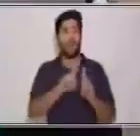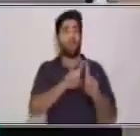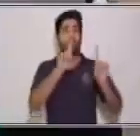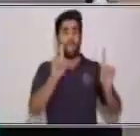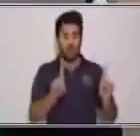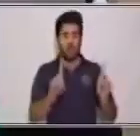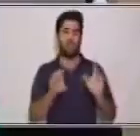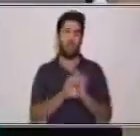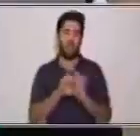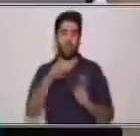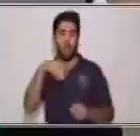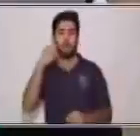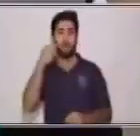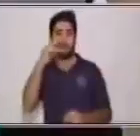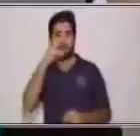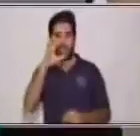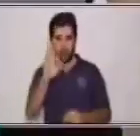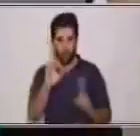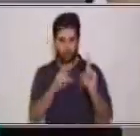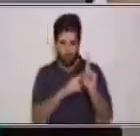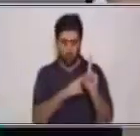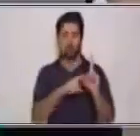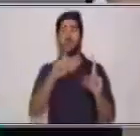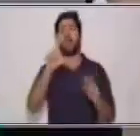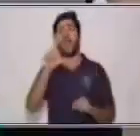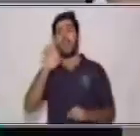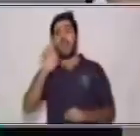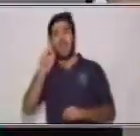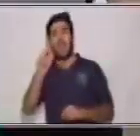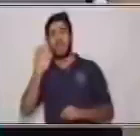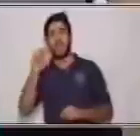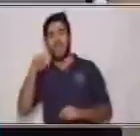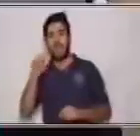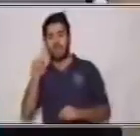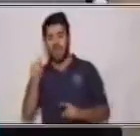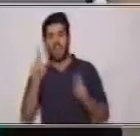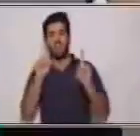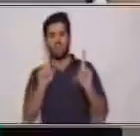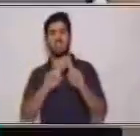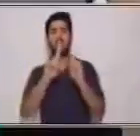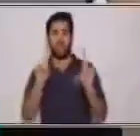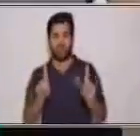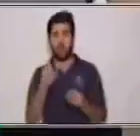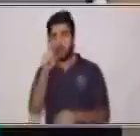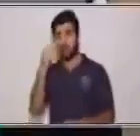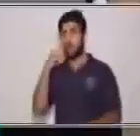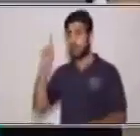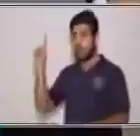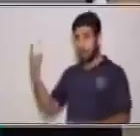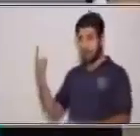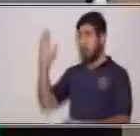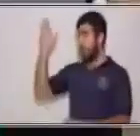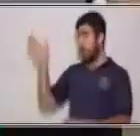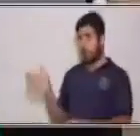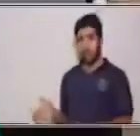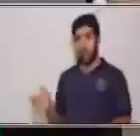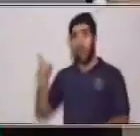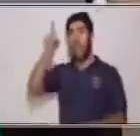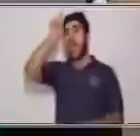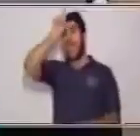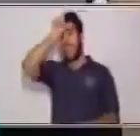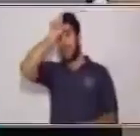entre mito y leyenda. Si puedes ver, aquí tenemos la mitología egipcia. Estamos hablando que